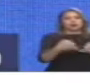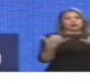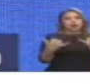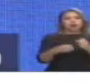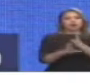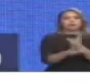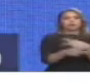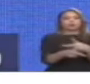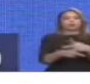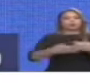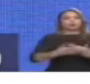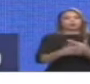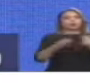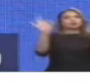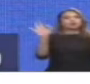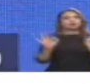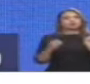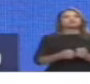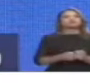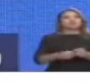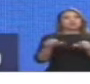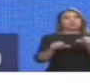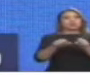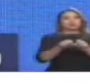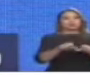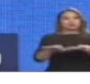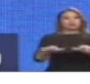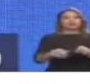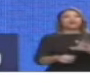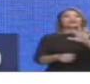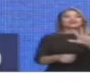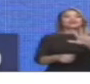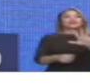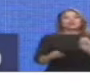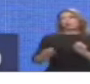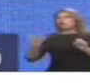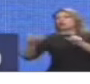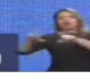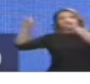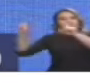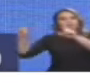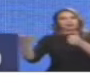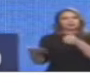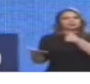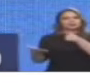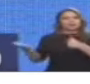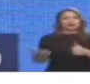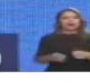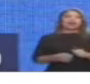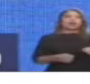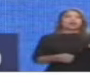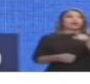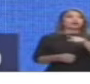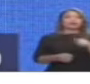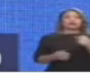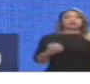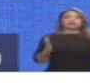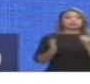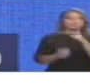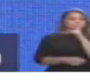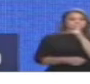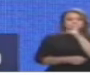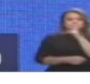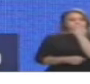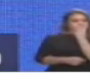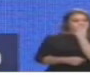generación medio centavo de distribución por parte cel y 5 centavos de trans Electric la empresa que nadie quiere que sepa que existe Por